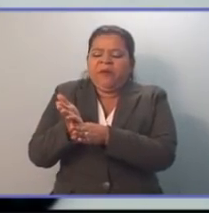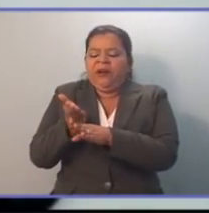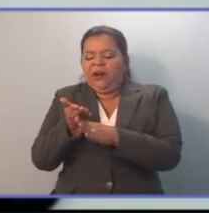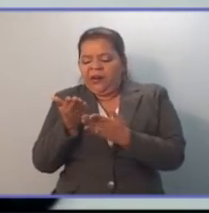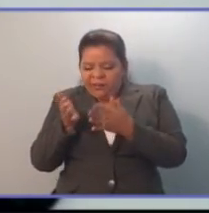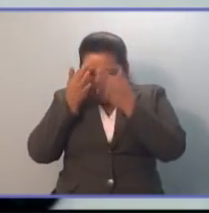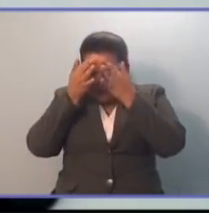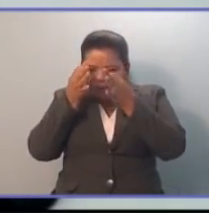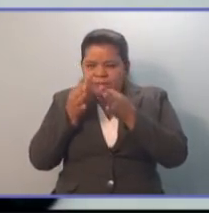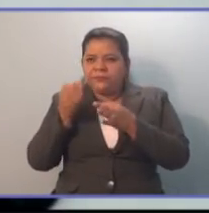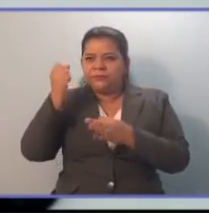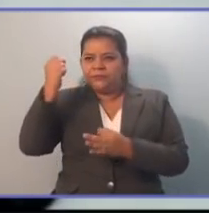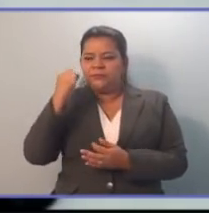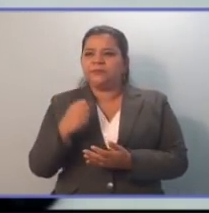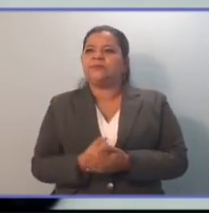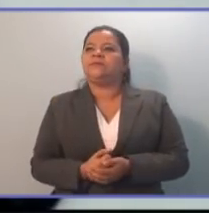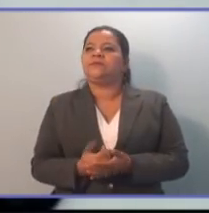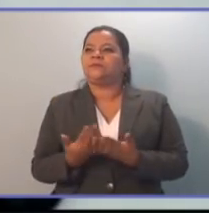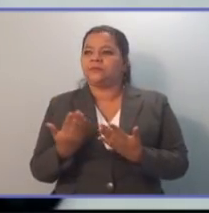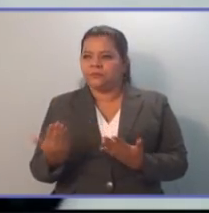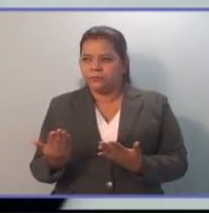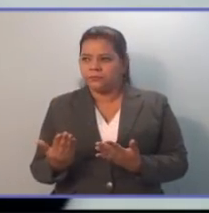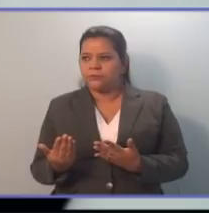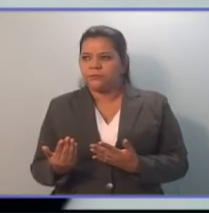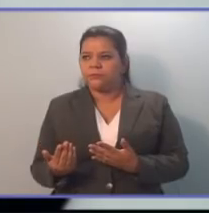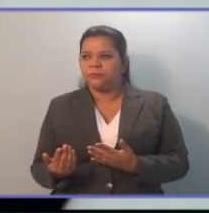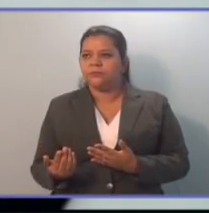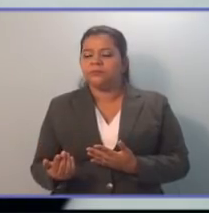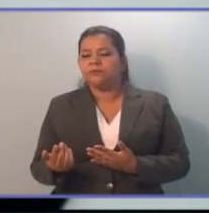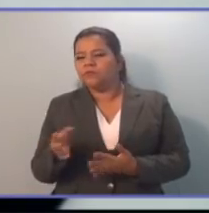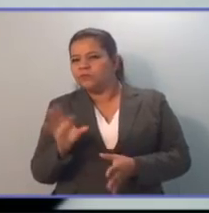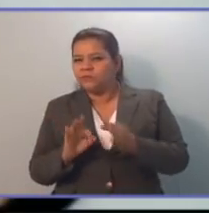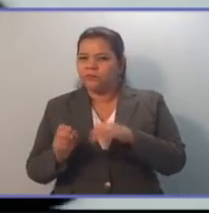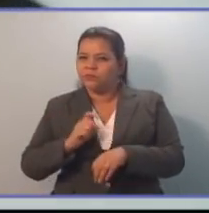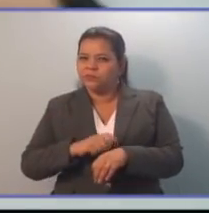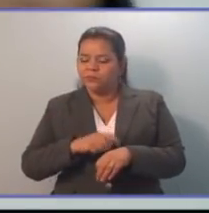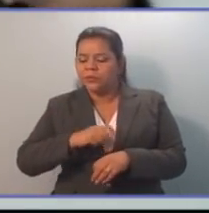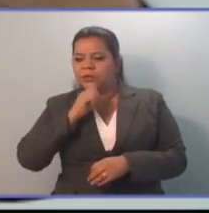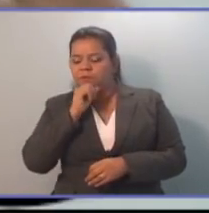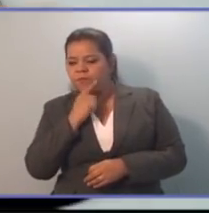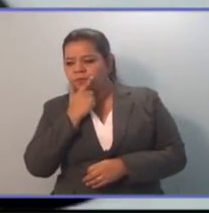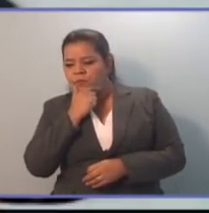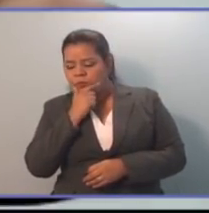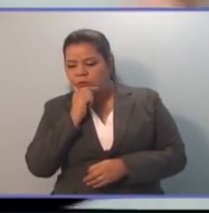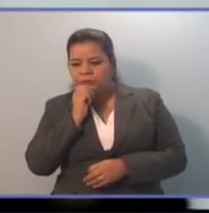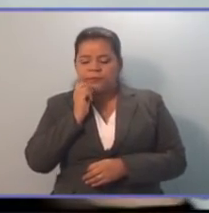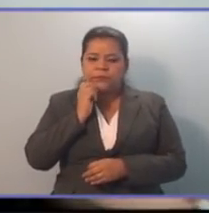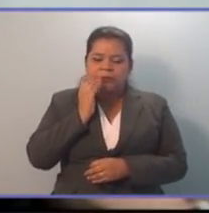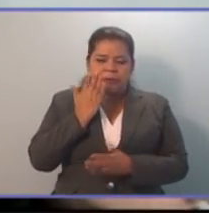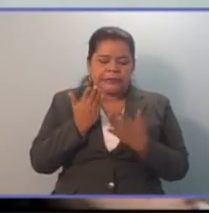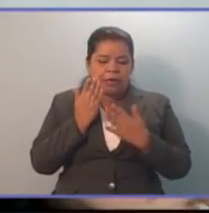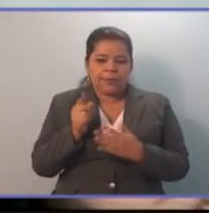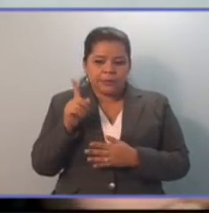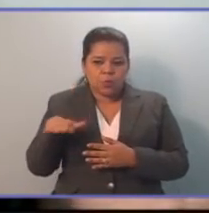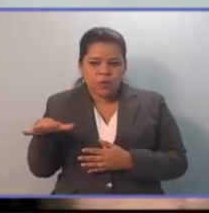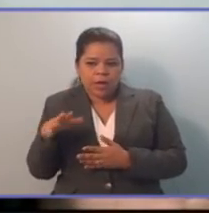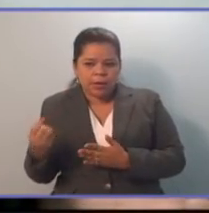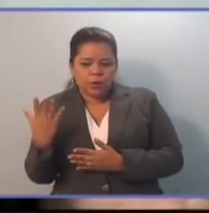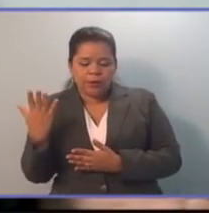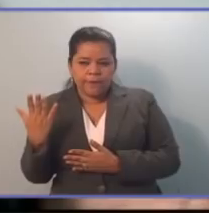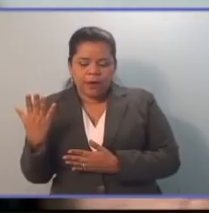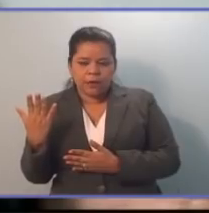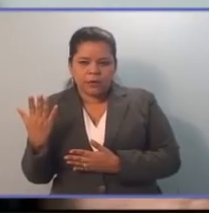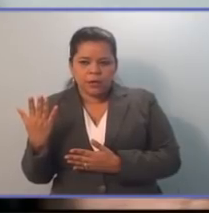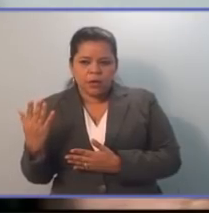decisiones han sido de trascendencia, puesto que en un momento me entró temor de no fortalecer un área, la nueva, y